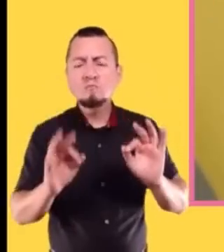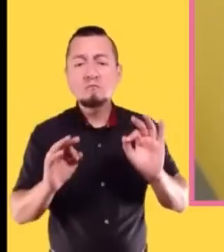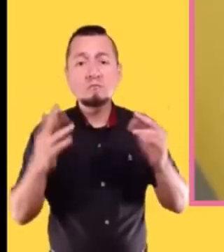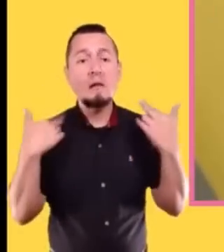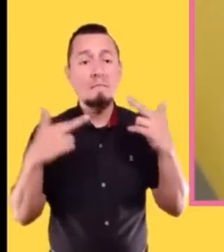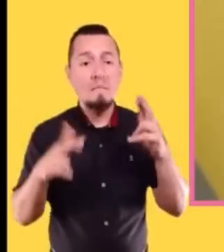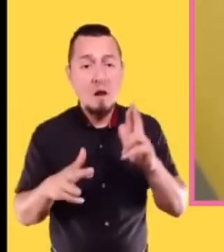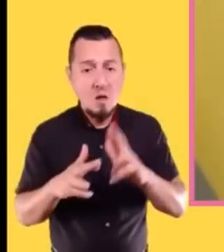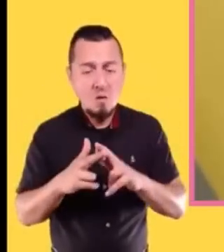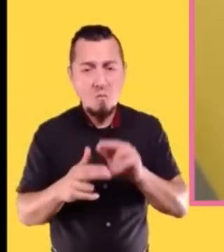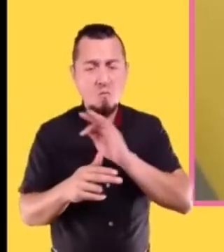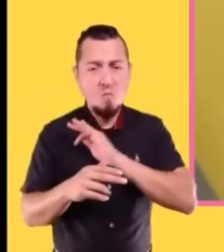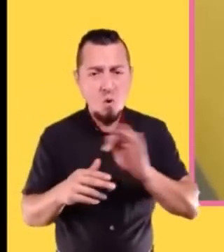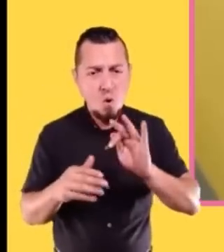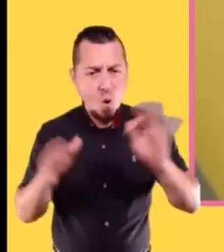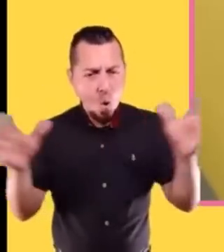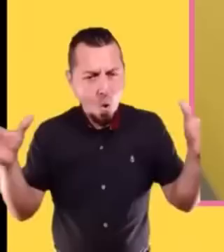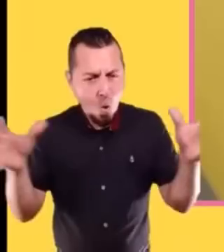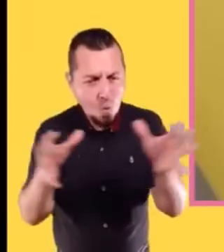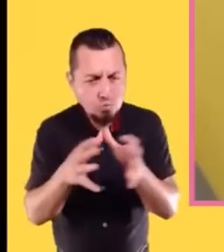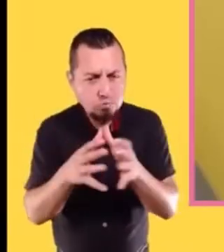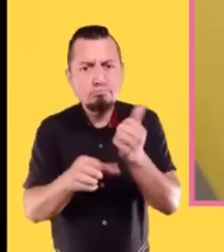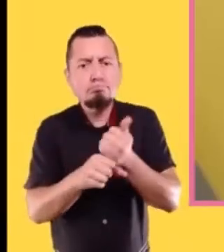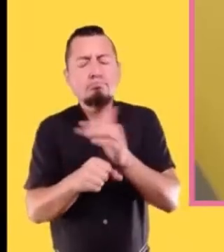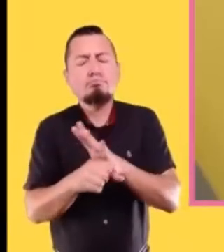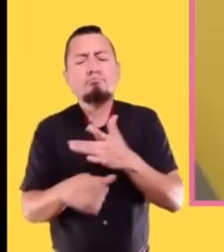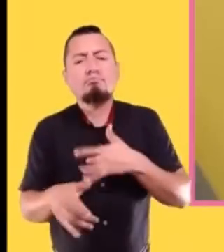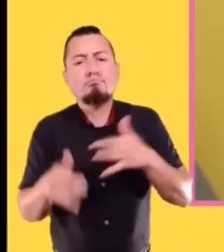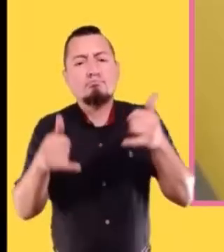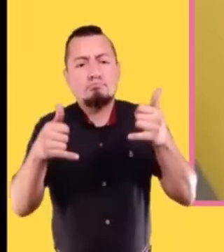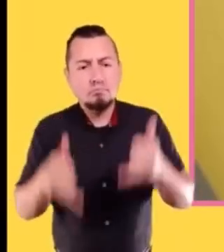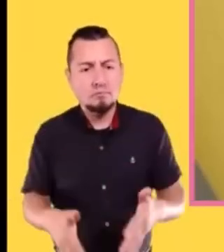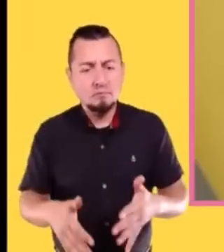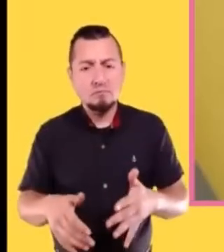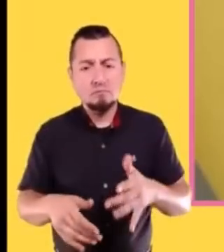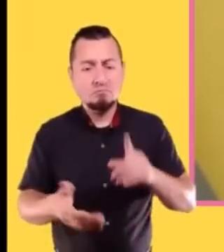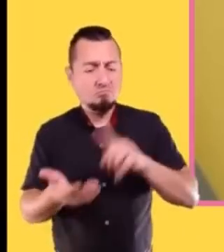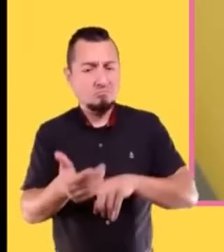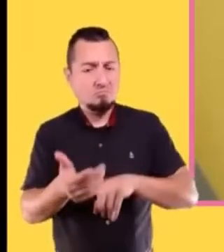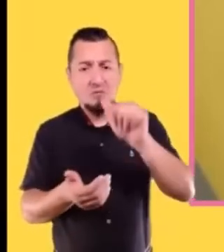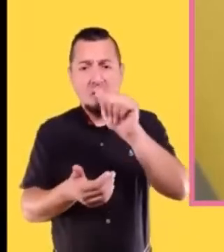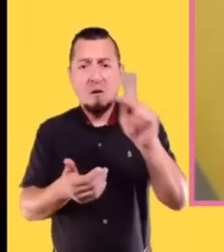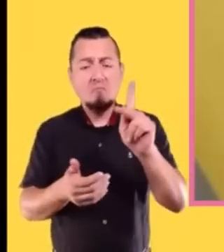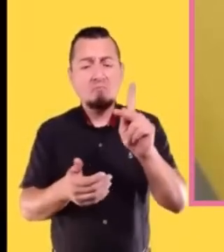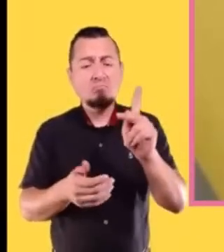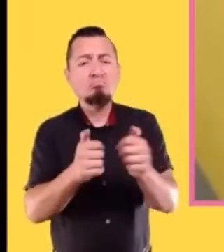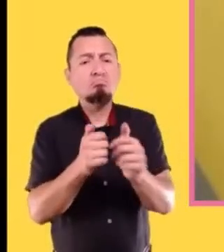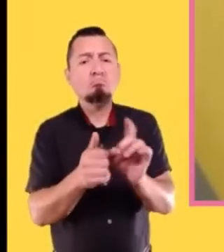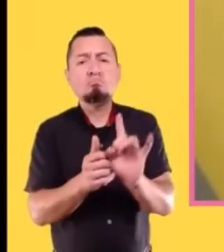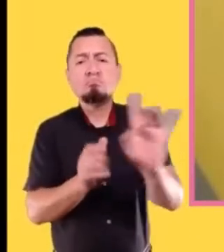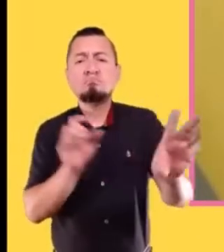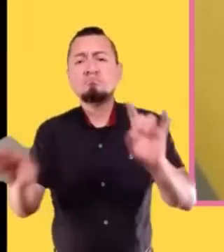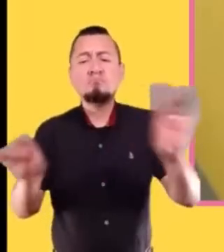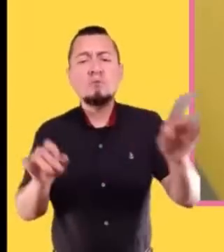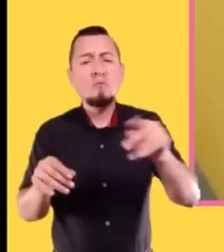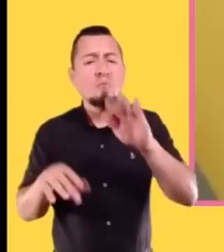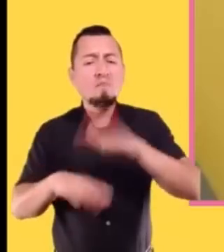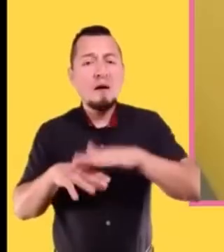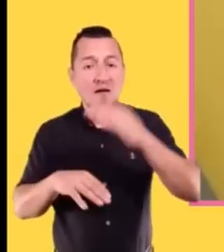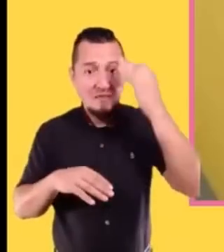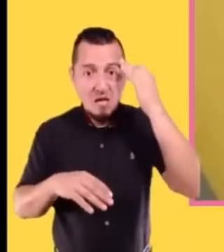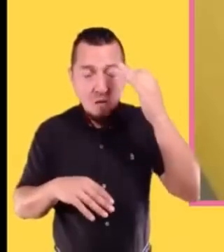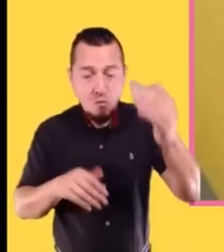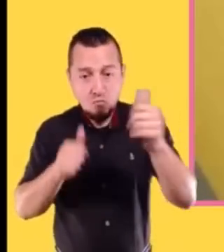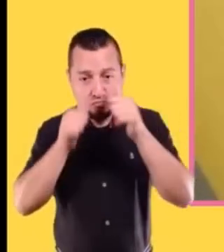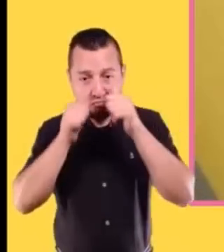puede minimizar su carga administrativa, porque hoy ya en una sola aplicación resuelve la mayoría de sus problemas y le dedica más tiempo a